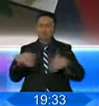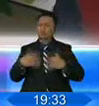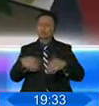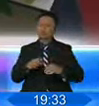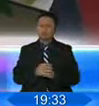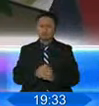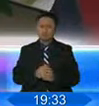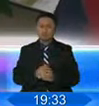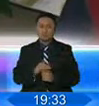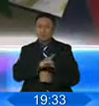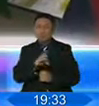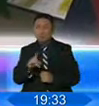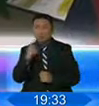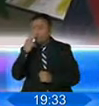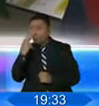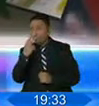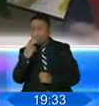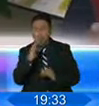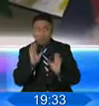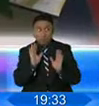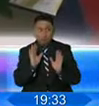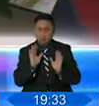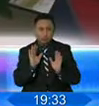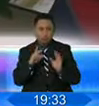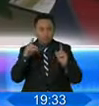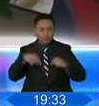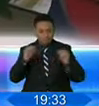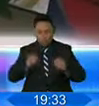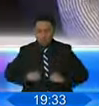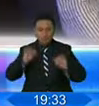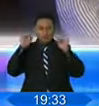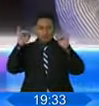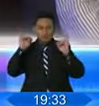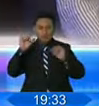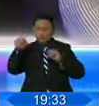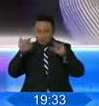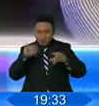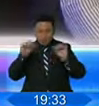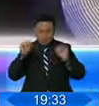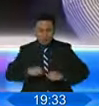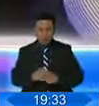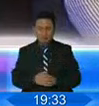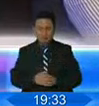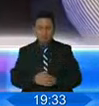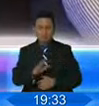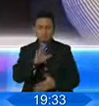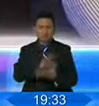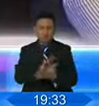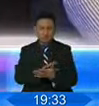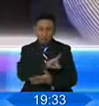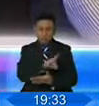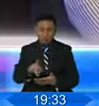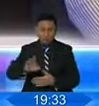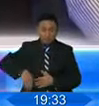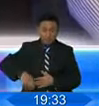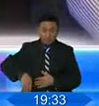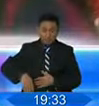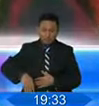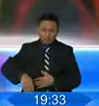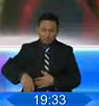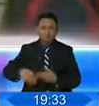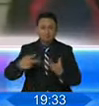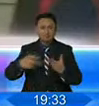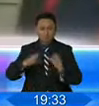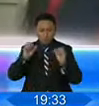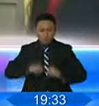es un museo en el cual solo tienen que venir y ver las colecciones y no topar. Pero tranquilos, que si no alcanzan a inscribirse,